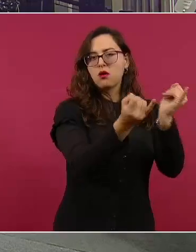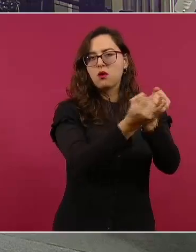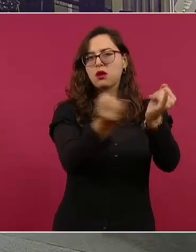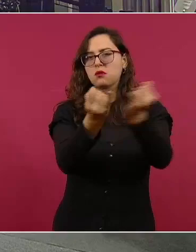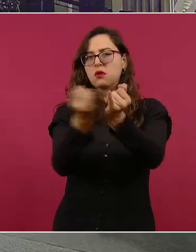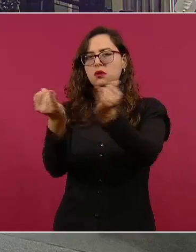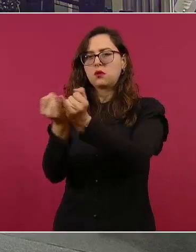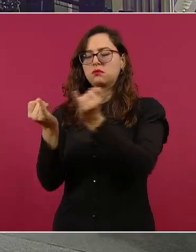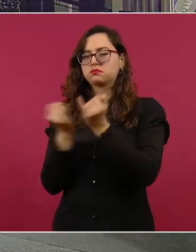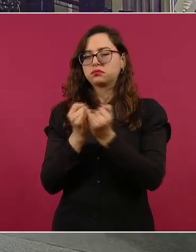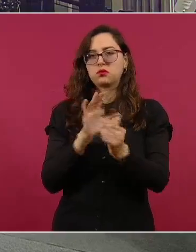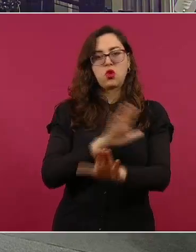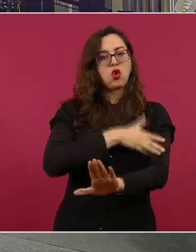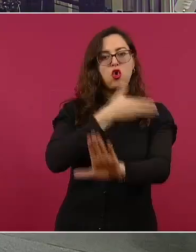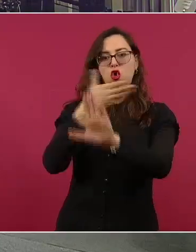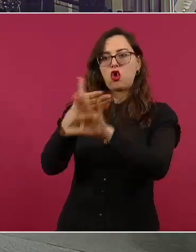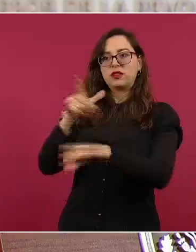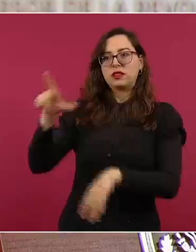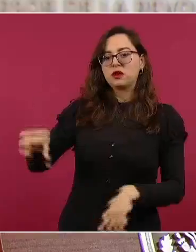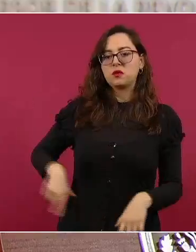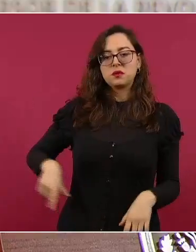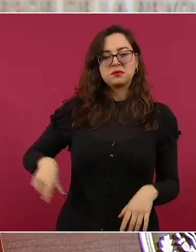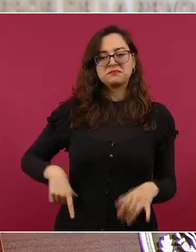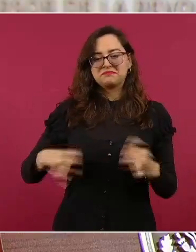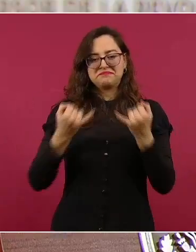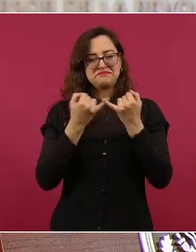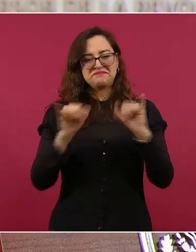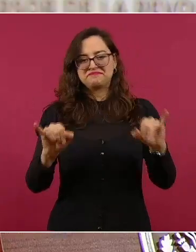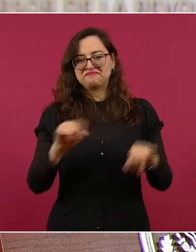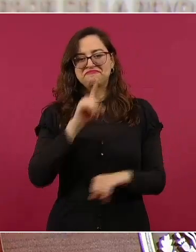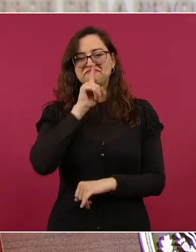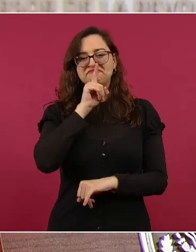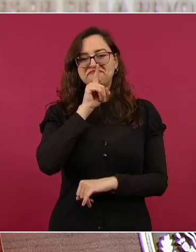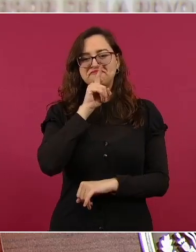organizaciones supuestamente independientes.